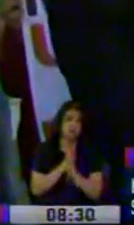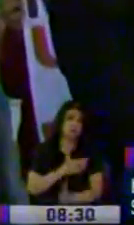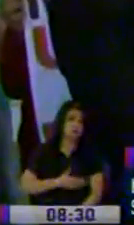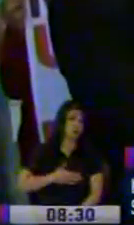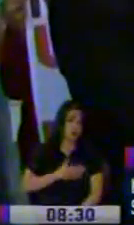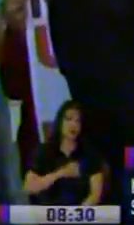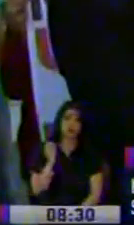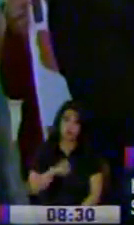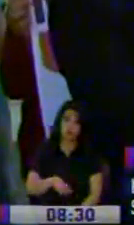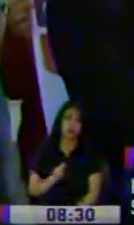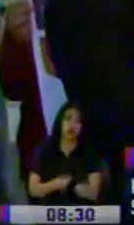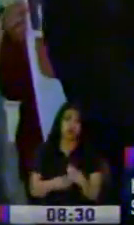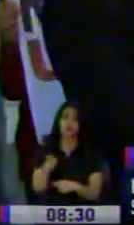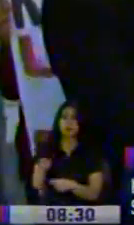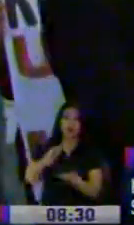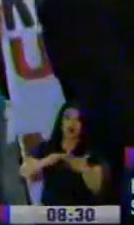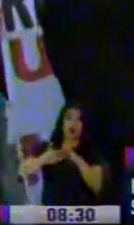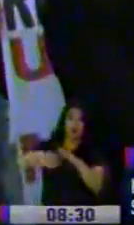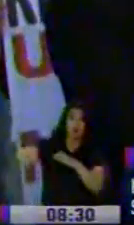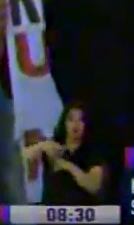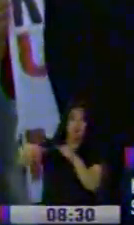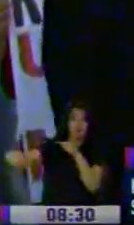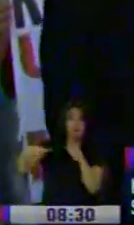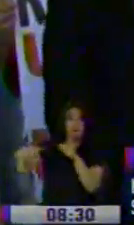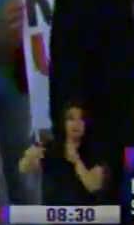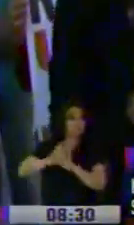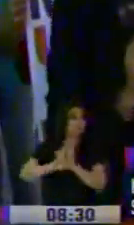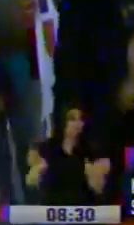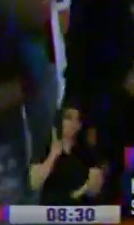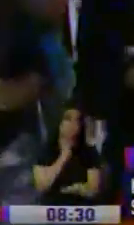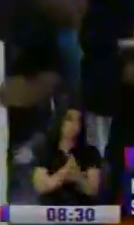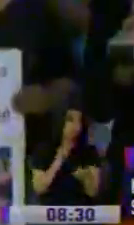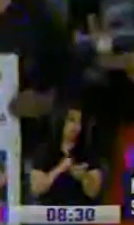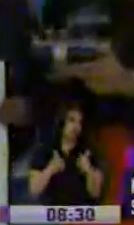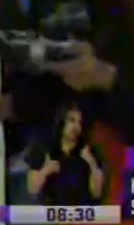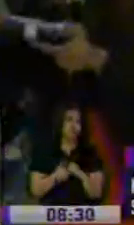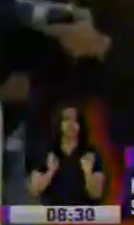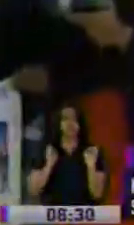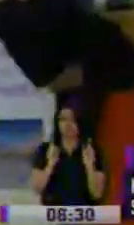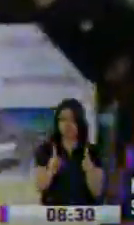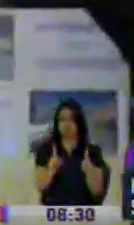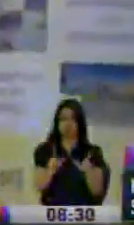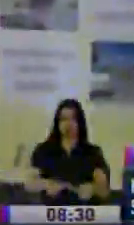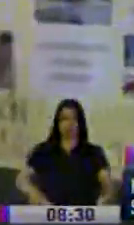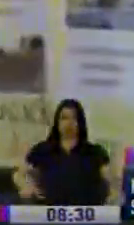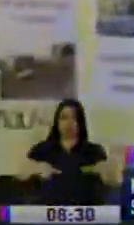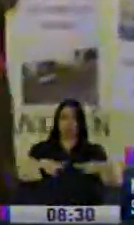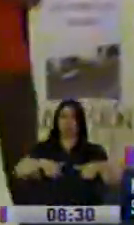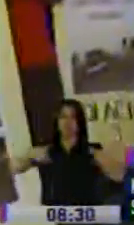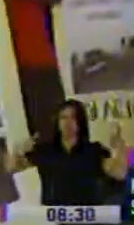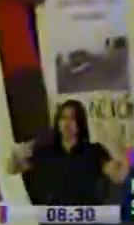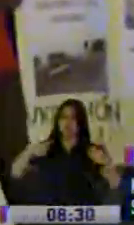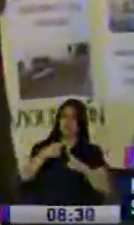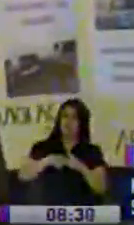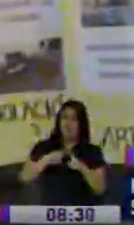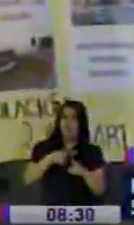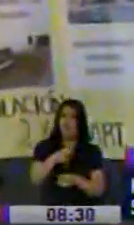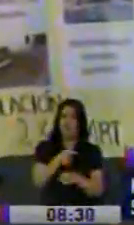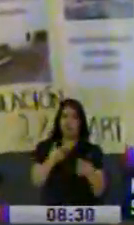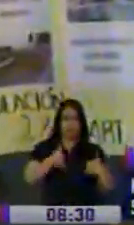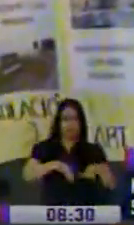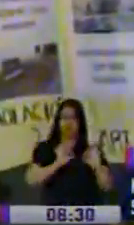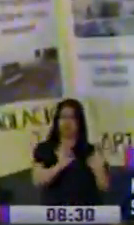y también no queremos tener conflictos con la comunidad. Gracias. Perfecto, teniendo una estructura tan grande, tan amplia, que sigan trabajando en la